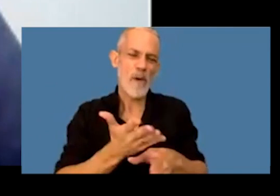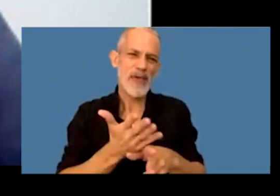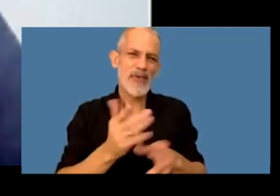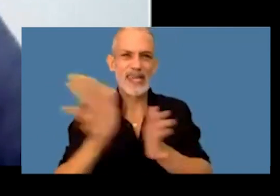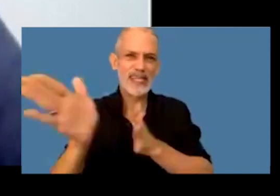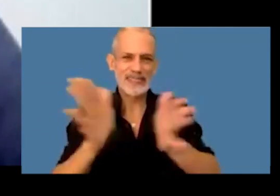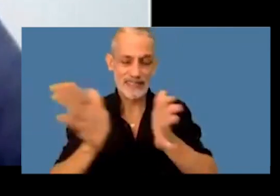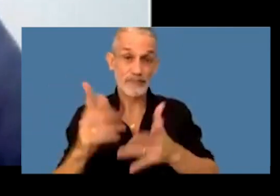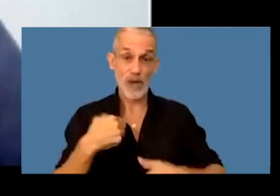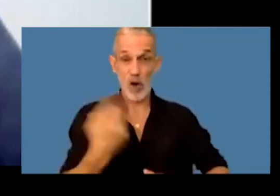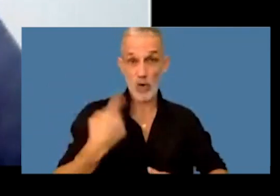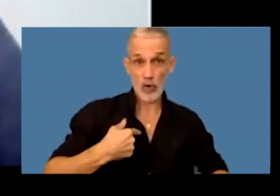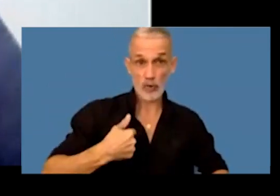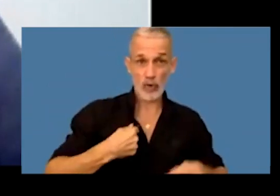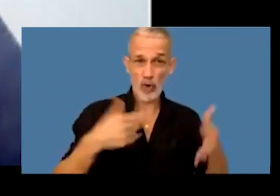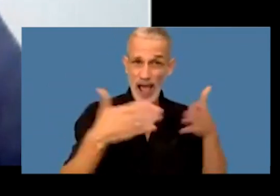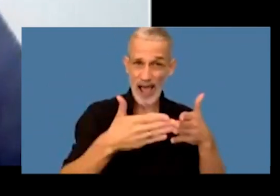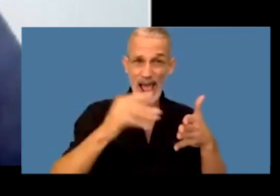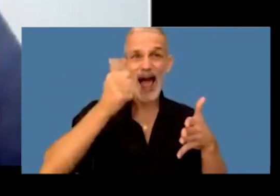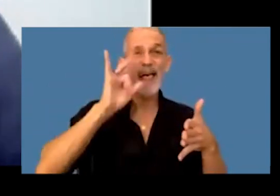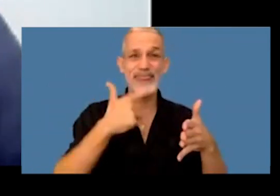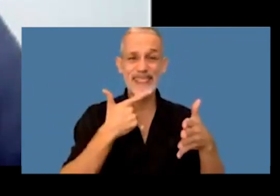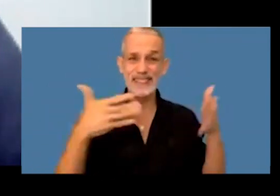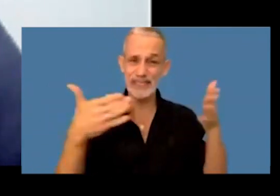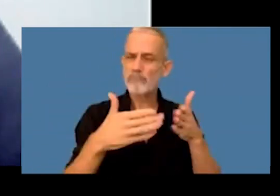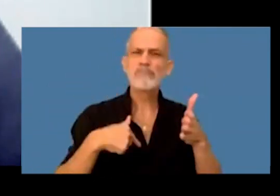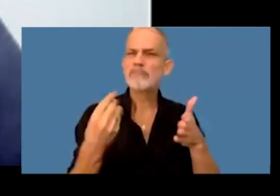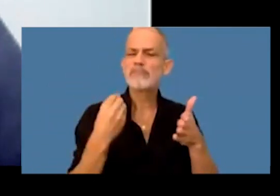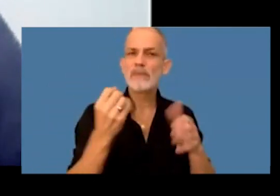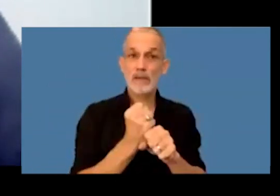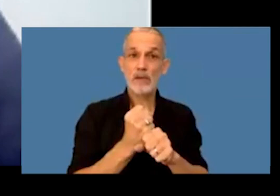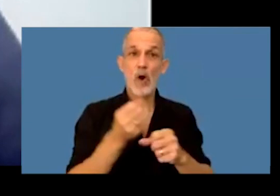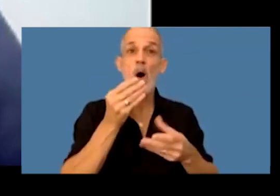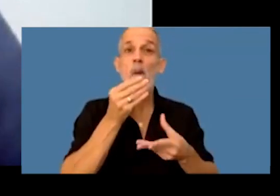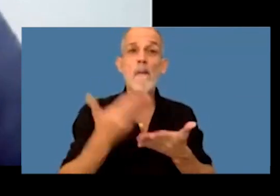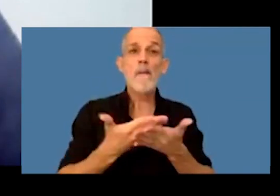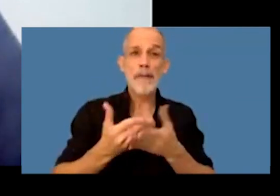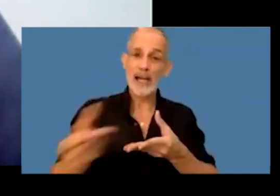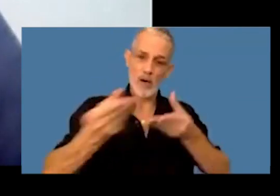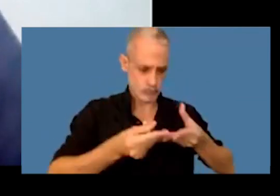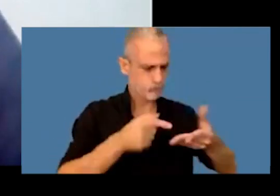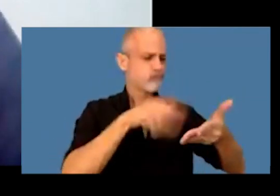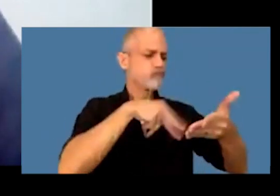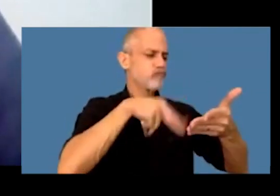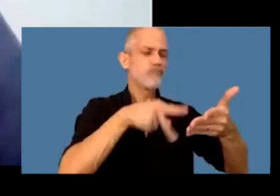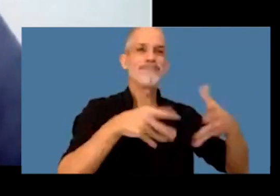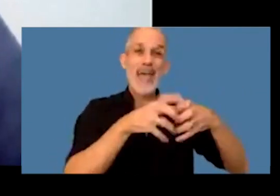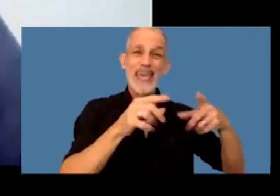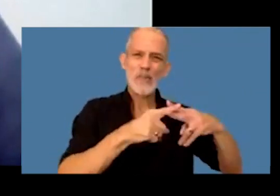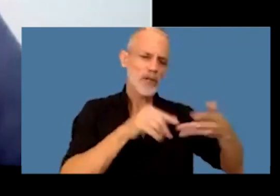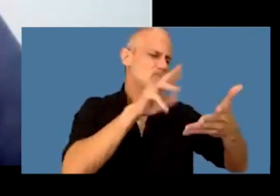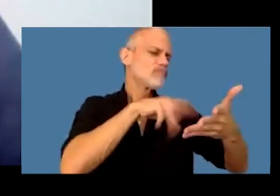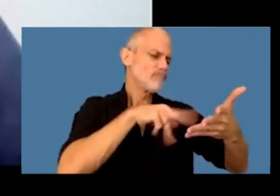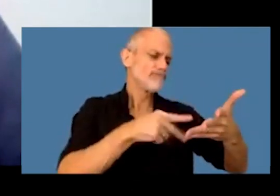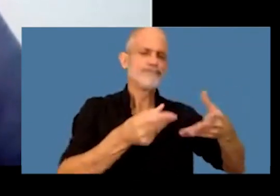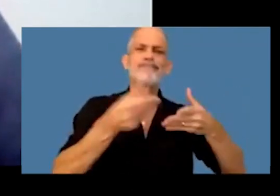lo que estamos haciendo desde la Agencia Nacional de Discapacidad, nos llega la documentación, la vemos con el equipo técnico, le damos una devolución a la persona